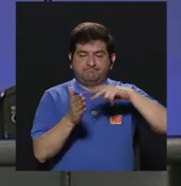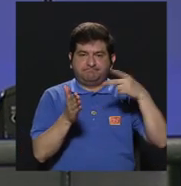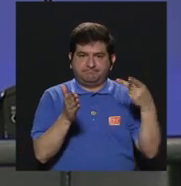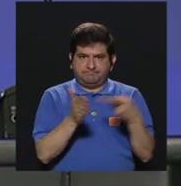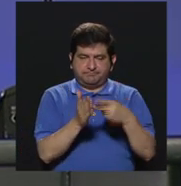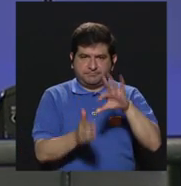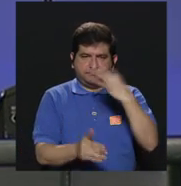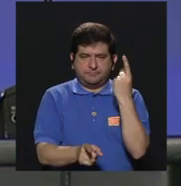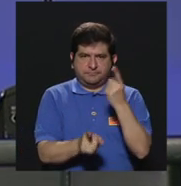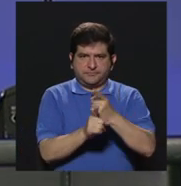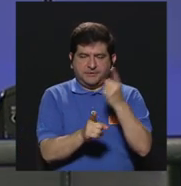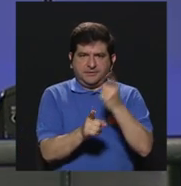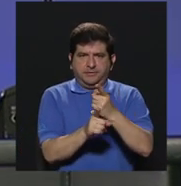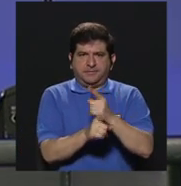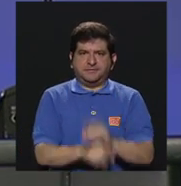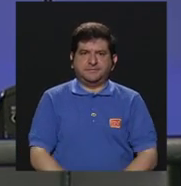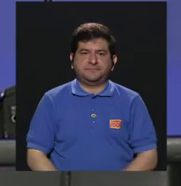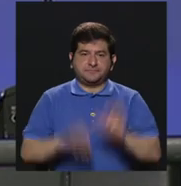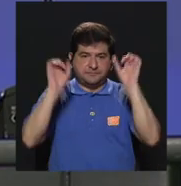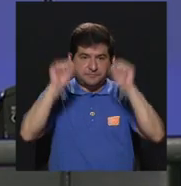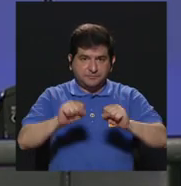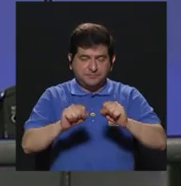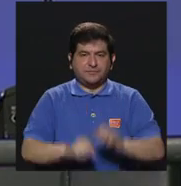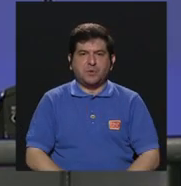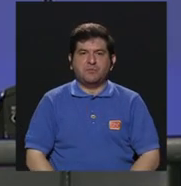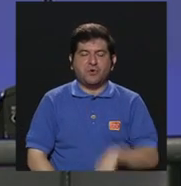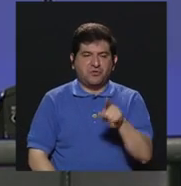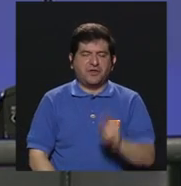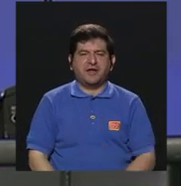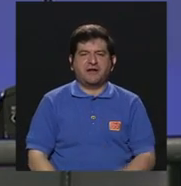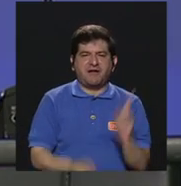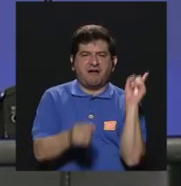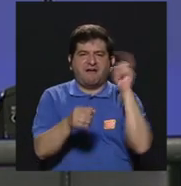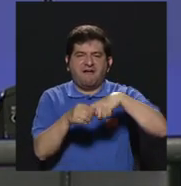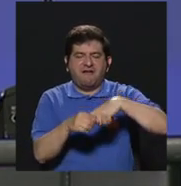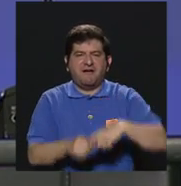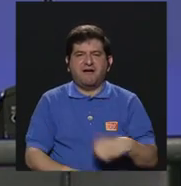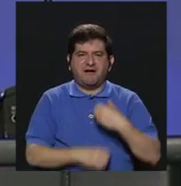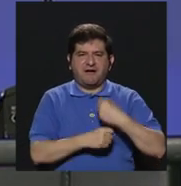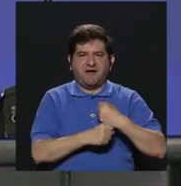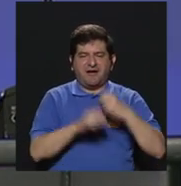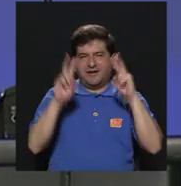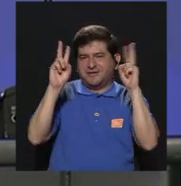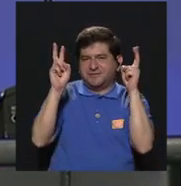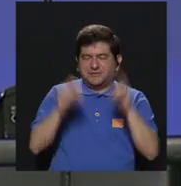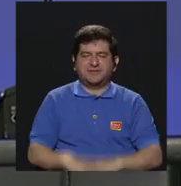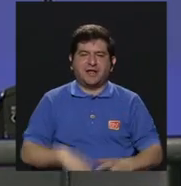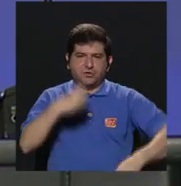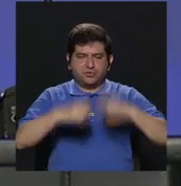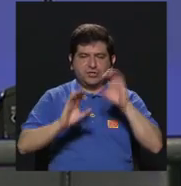el medio propicio para el reclutamiento de los soldados del crimen organizado.